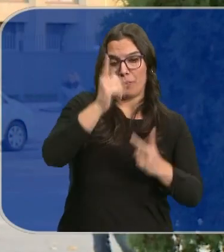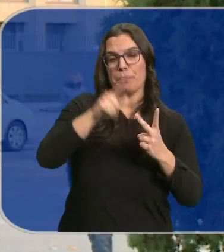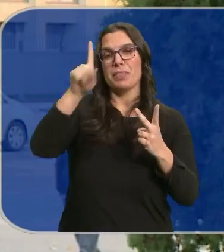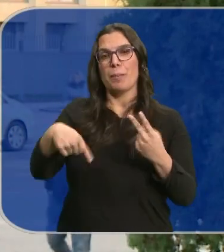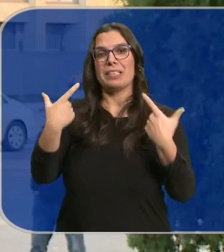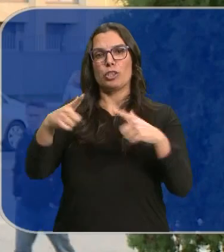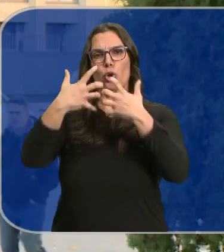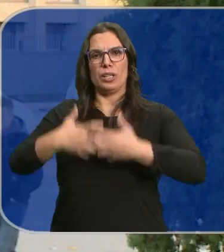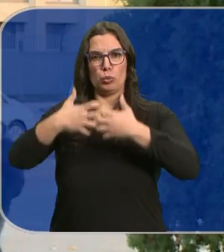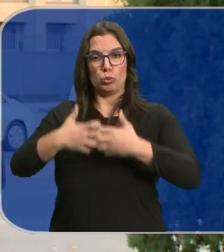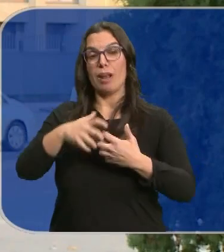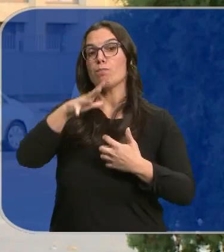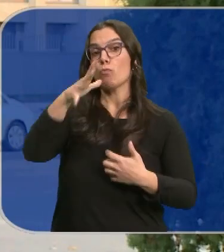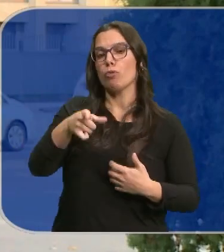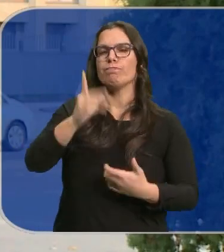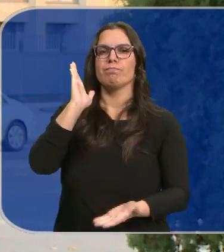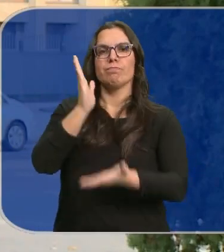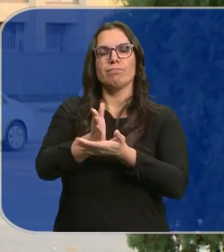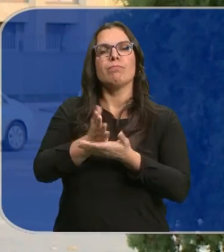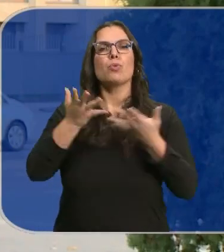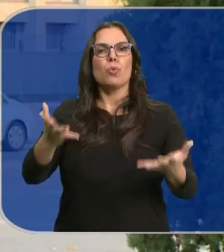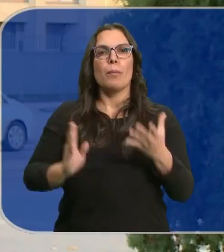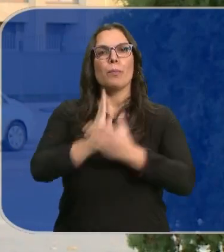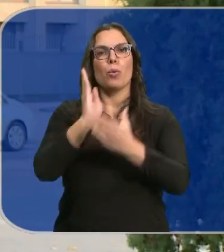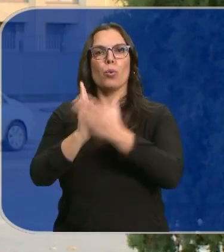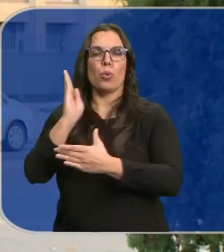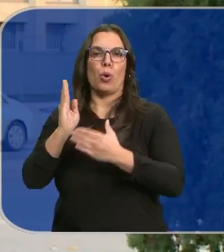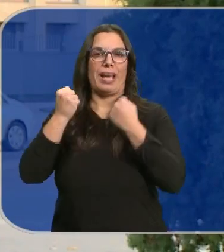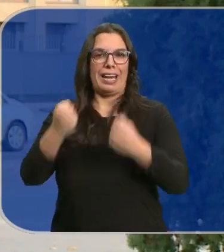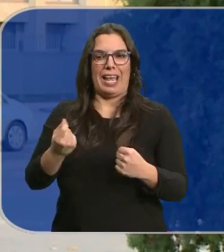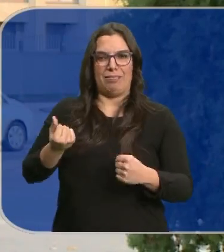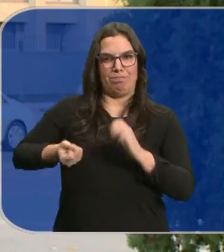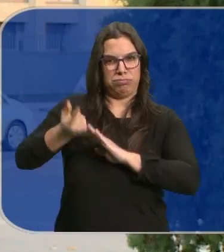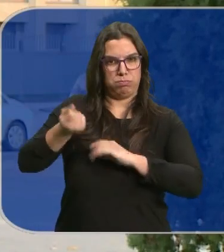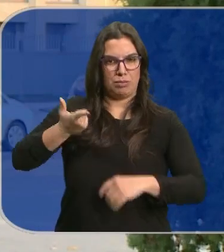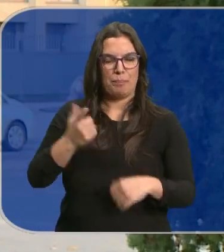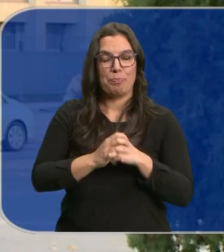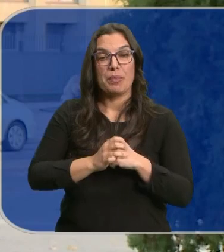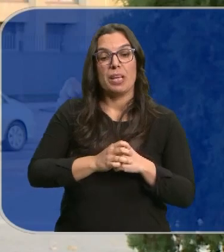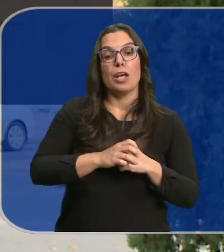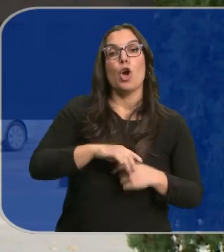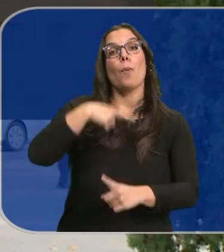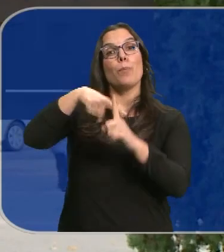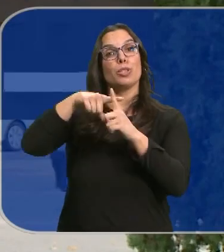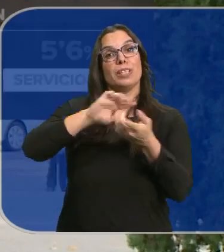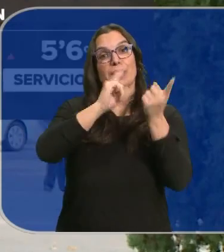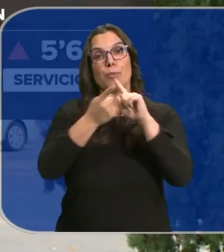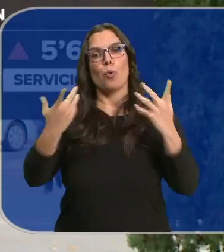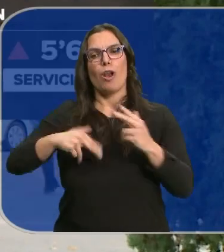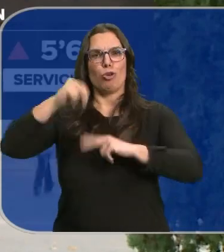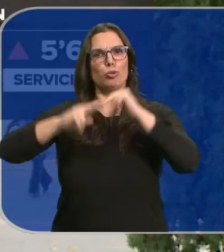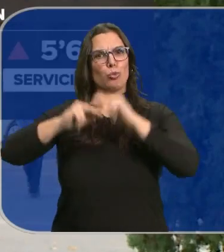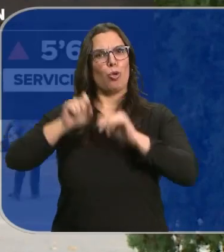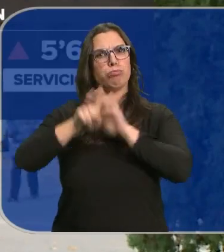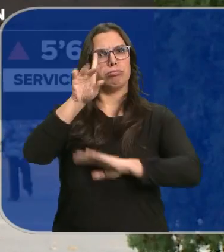el sector industrial, en este caso penalizado por la producción de energía. En el otro lado, en el lado positivo, la construcción y sobre